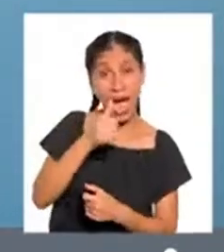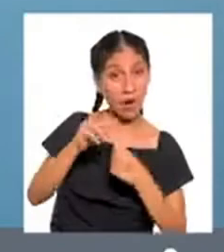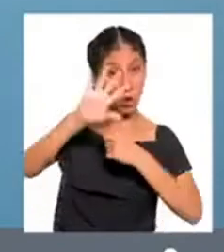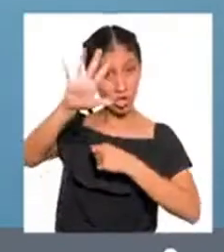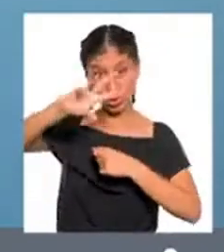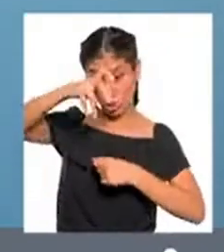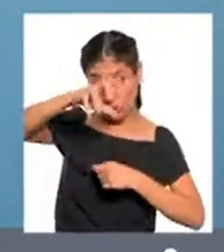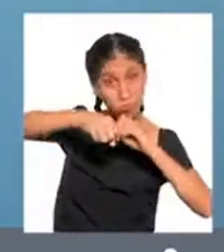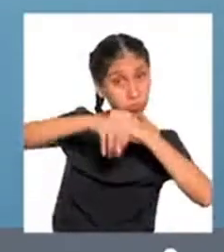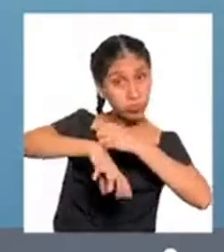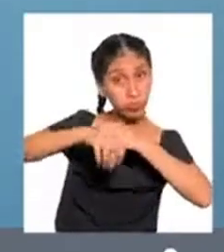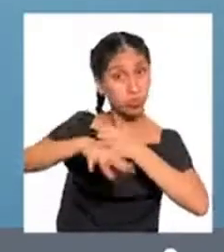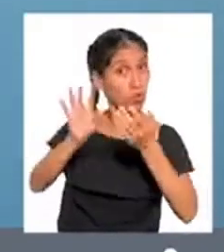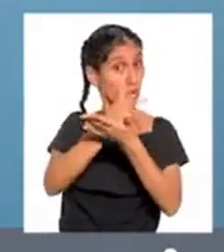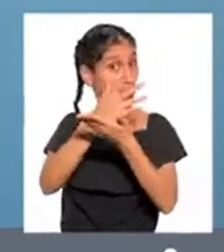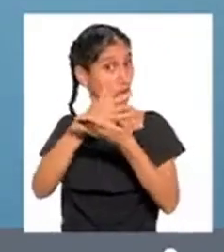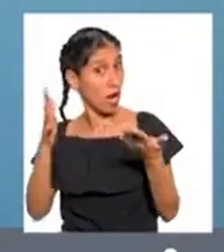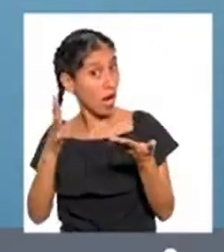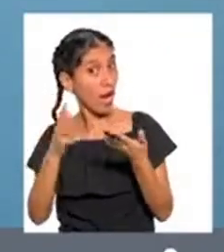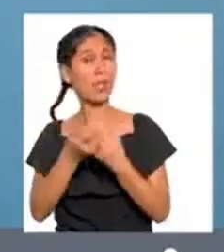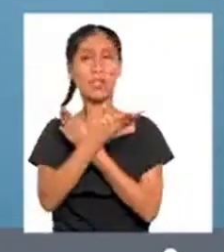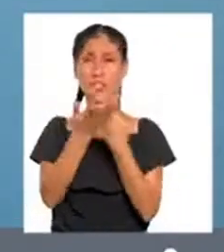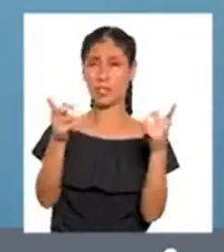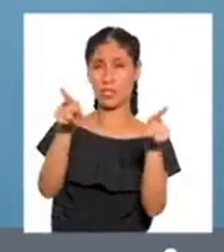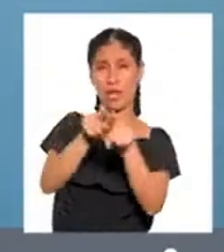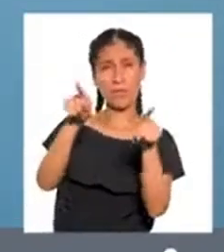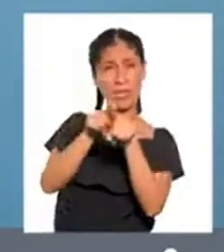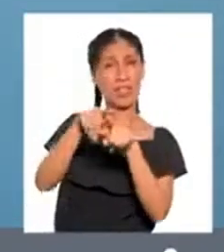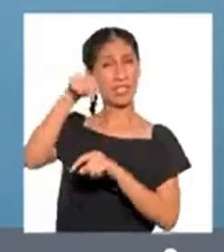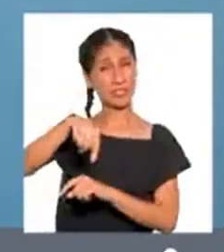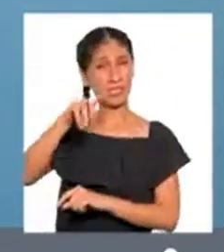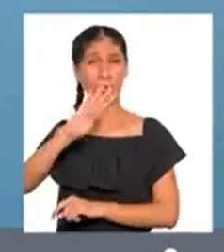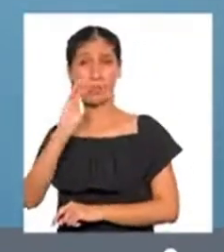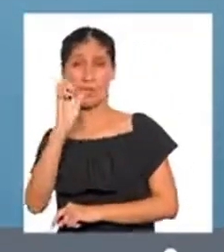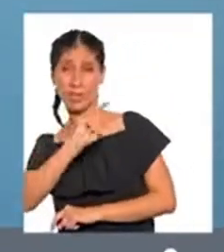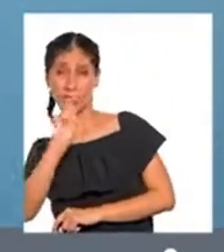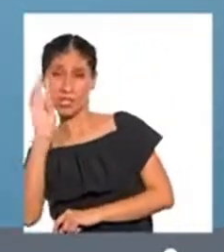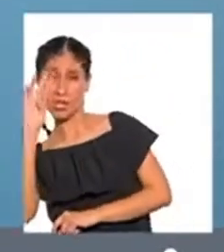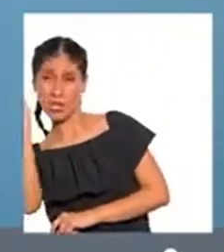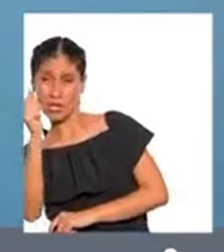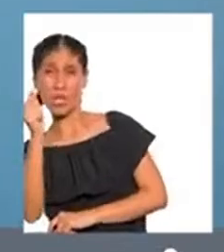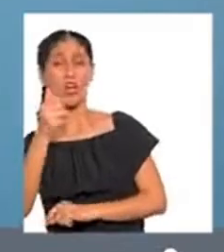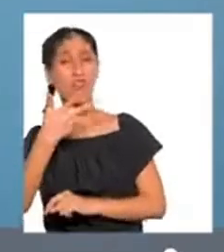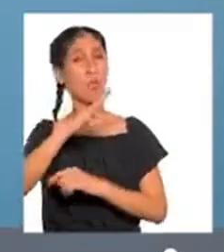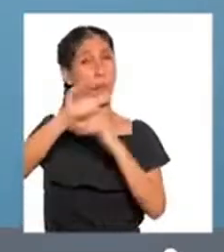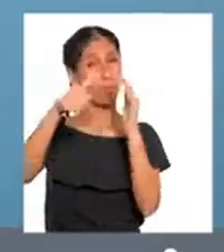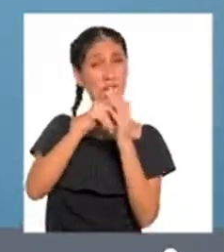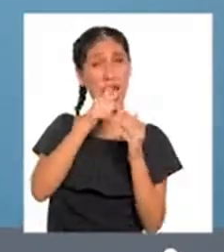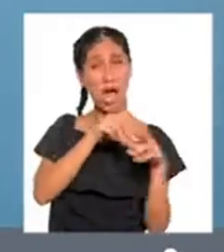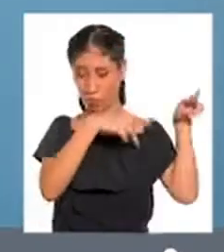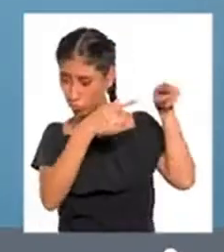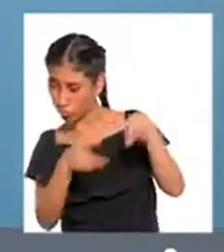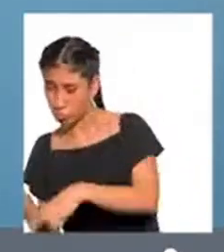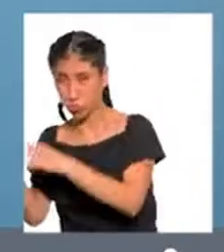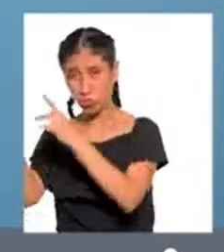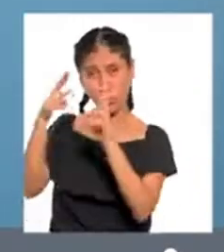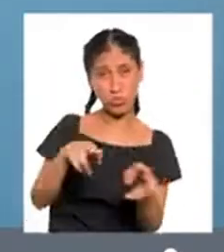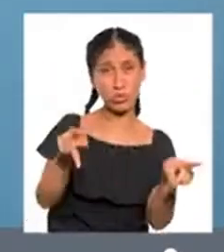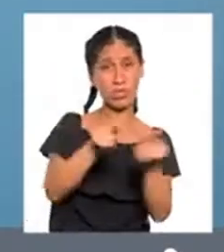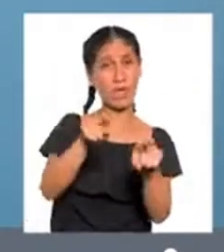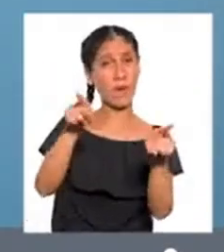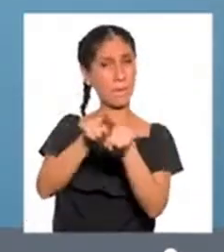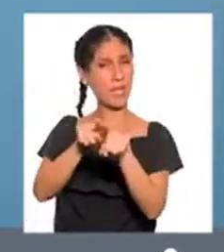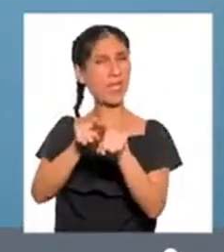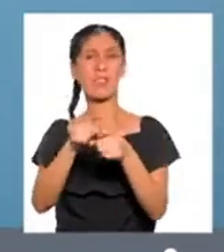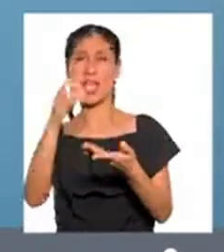sus domicilios. Cabe recalcar que esta bacteria se distribuía por medio del agua de los ríos y consumo de alimentos